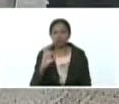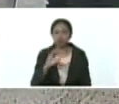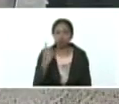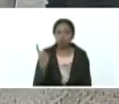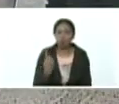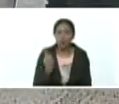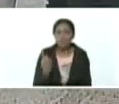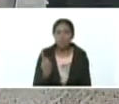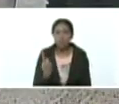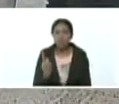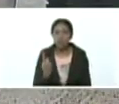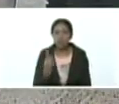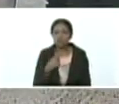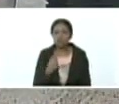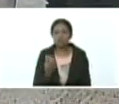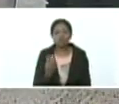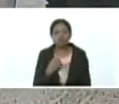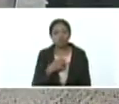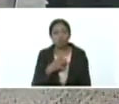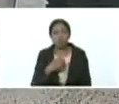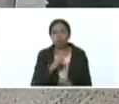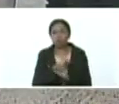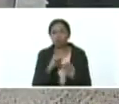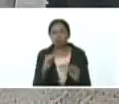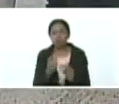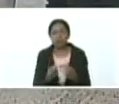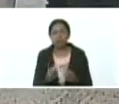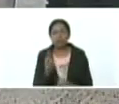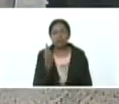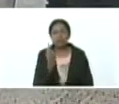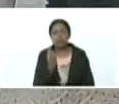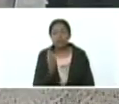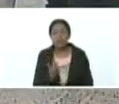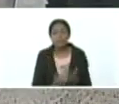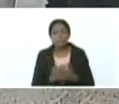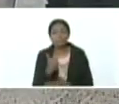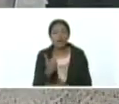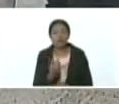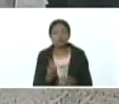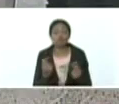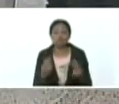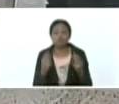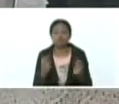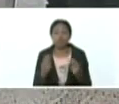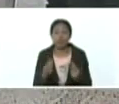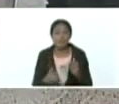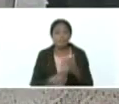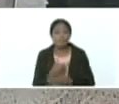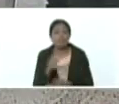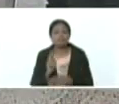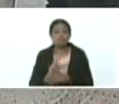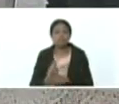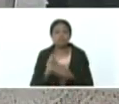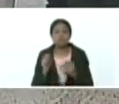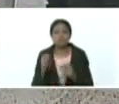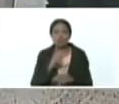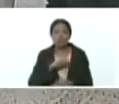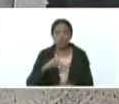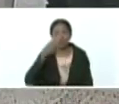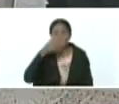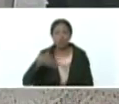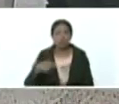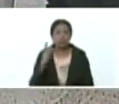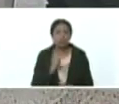oftalmólogos. No nos sirve. Ese ritmo es muy bajo. Necesitamos un ritmo mayor porque nuestro pueblo demanda